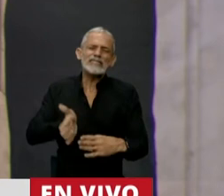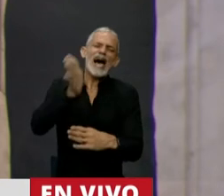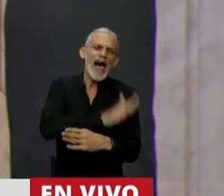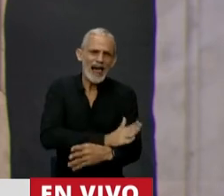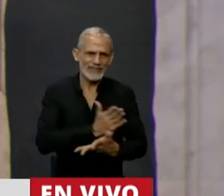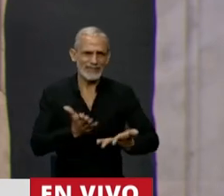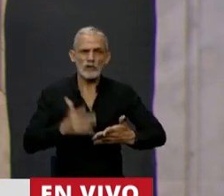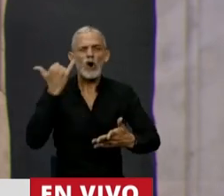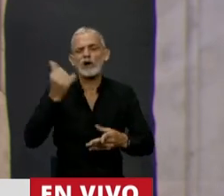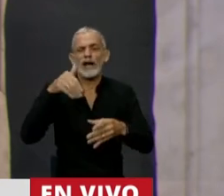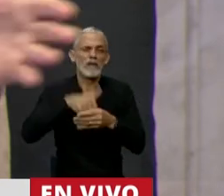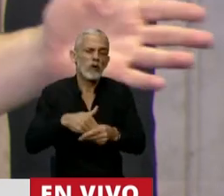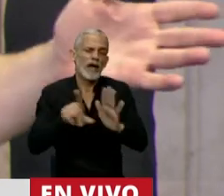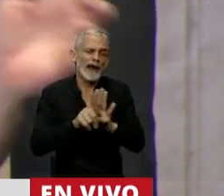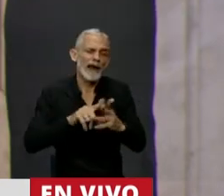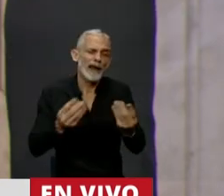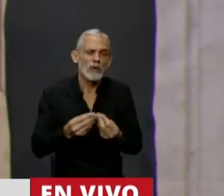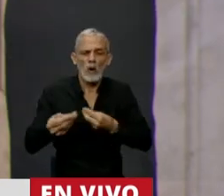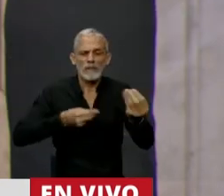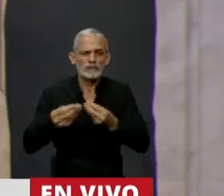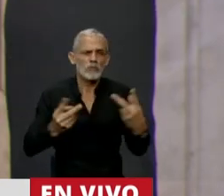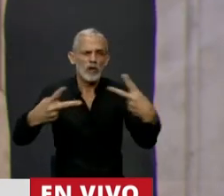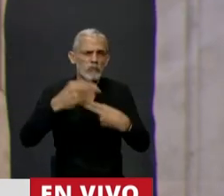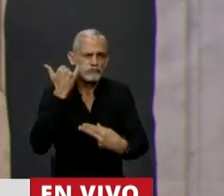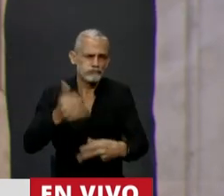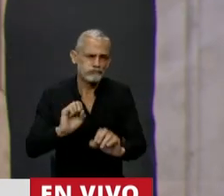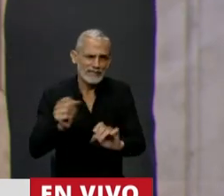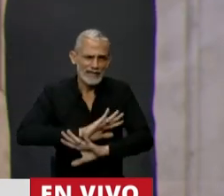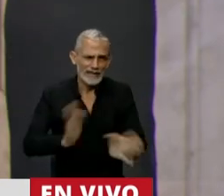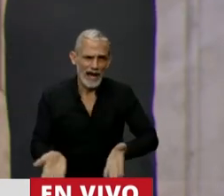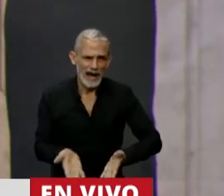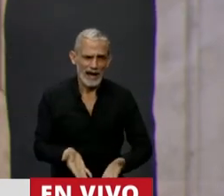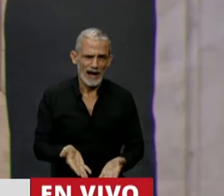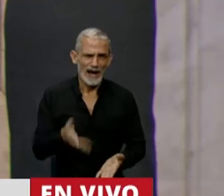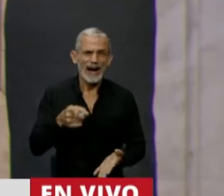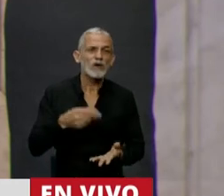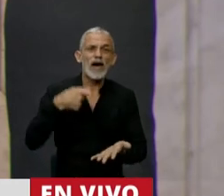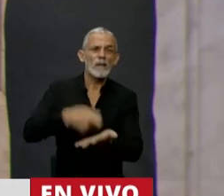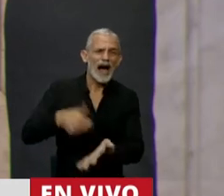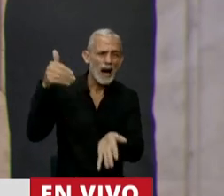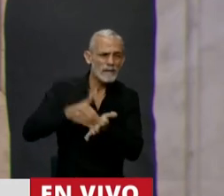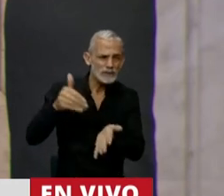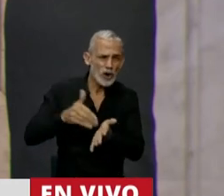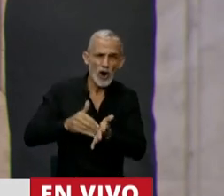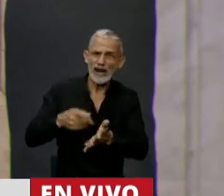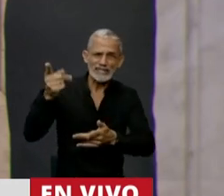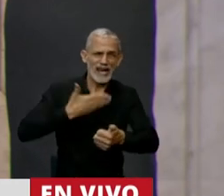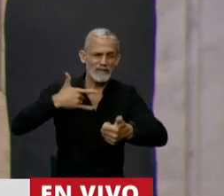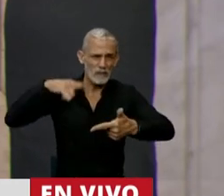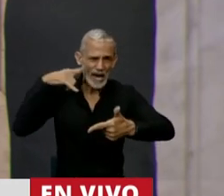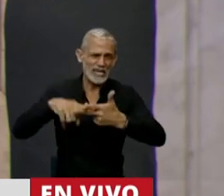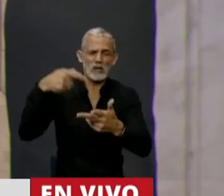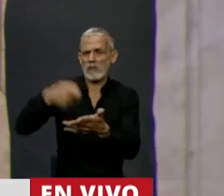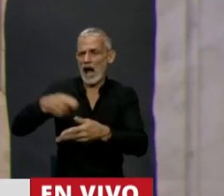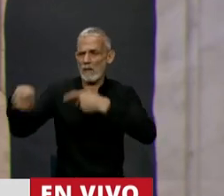hoy ya votar esta ley como parte de un presupuesto de ajuste, cuando se le paga millones a los especuladores, al Fondo